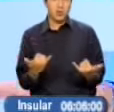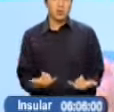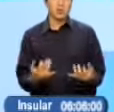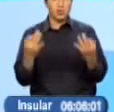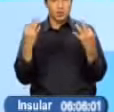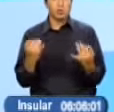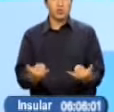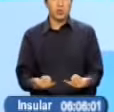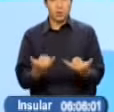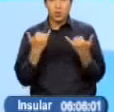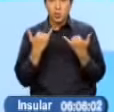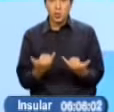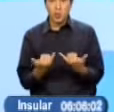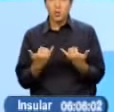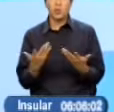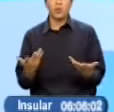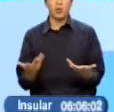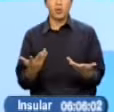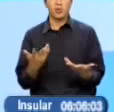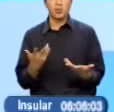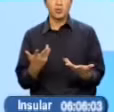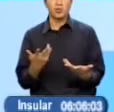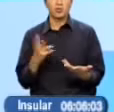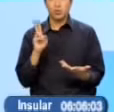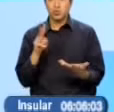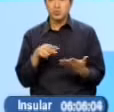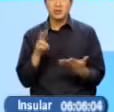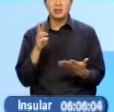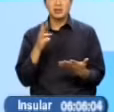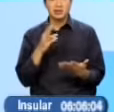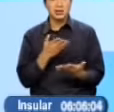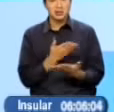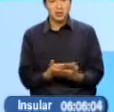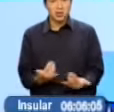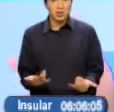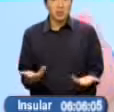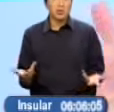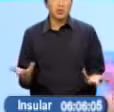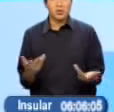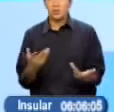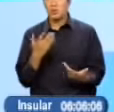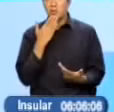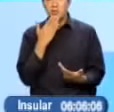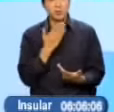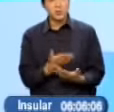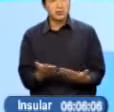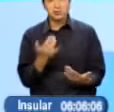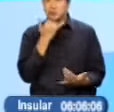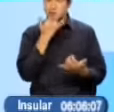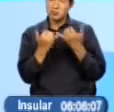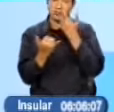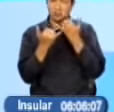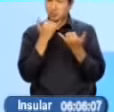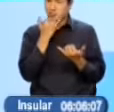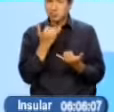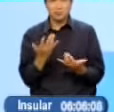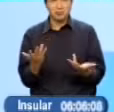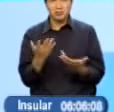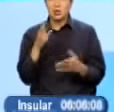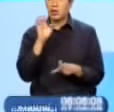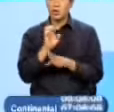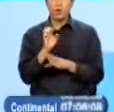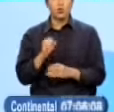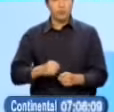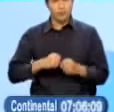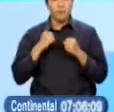pleno siglo 21 estemos pues con este tipo de de sucesos de acontecimientos la reacción al ecuador ha